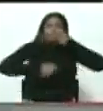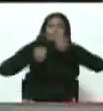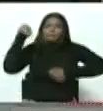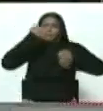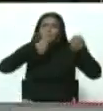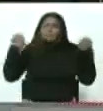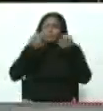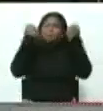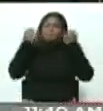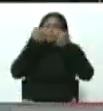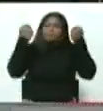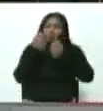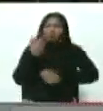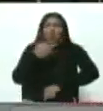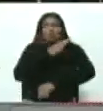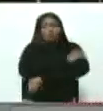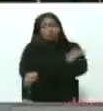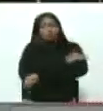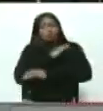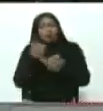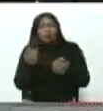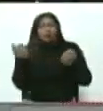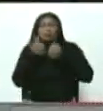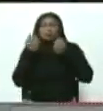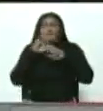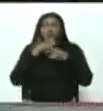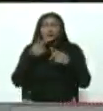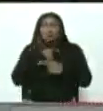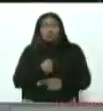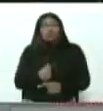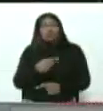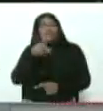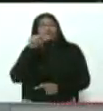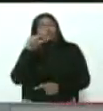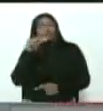oposición. Ahora, se cayeron a golpe por la medalla de plata.